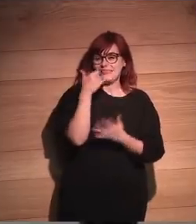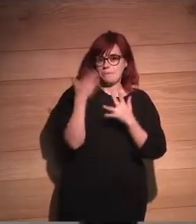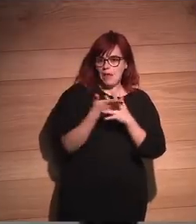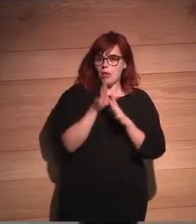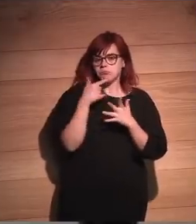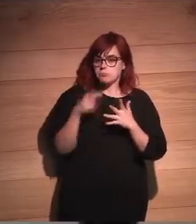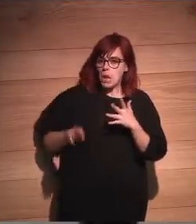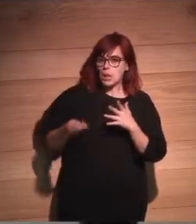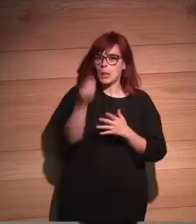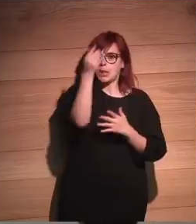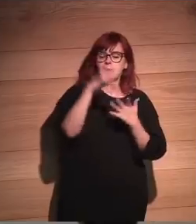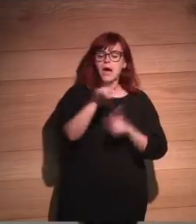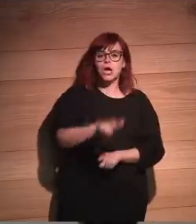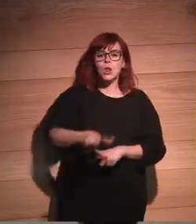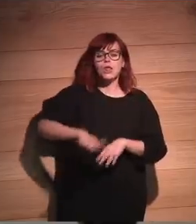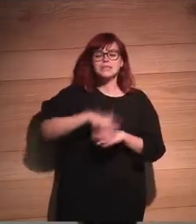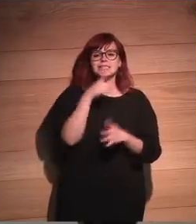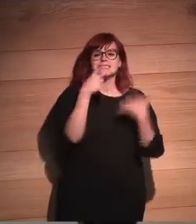mitad. Tiene una renta per cápita de